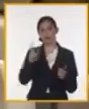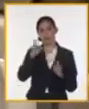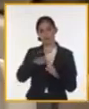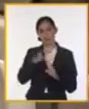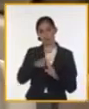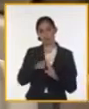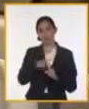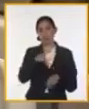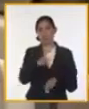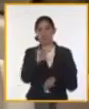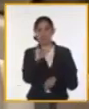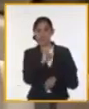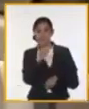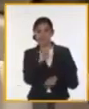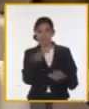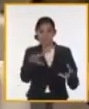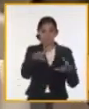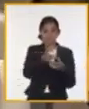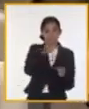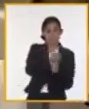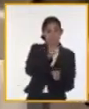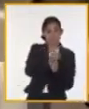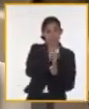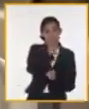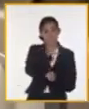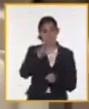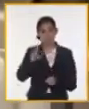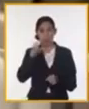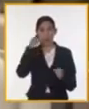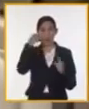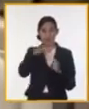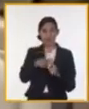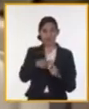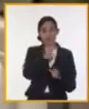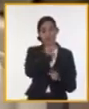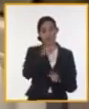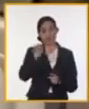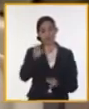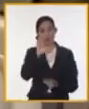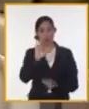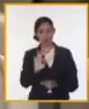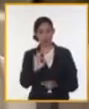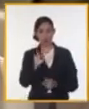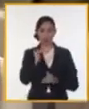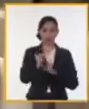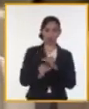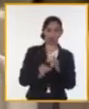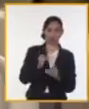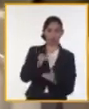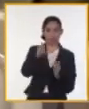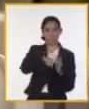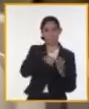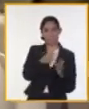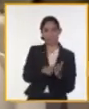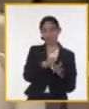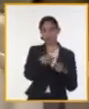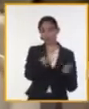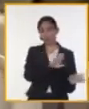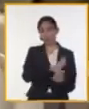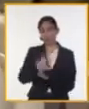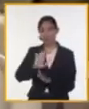6 frentes de trabajo, 21 objetivos y 108 acciones. Una vez presentada en el Pleno del Comité